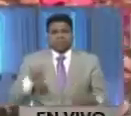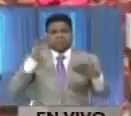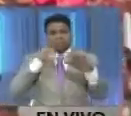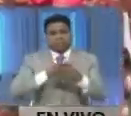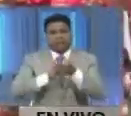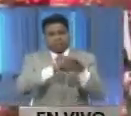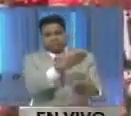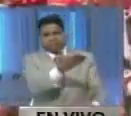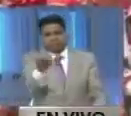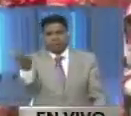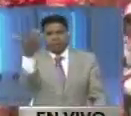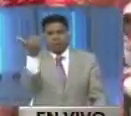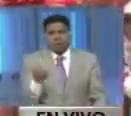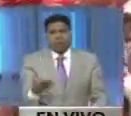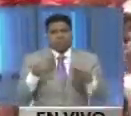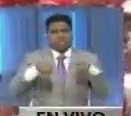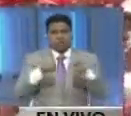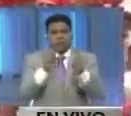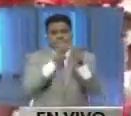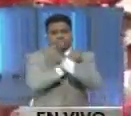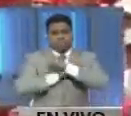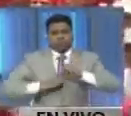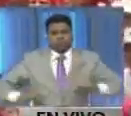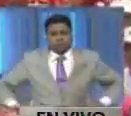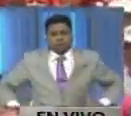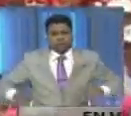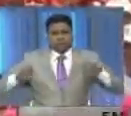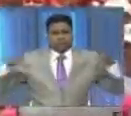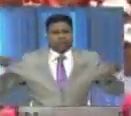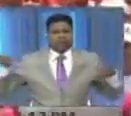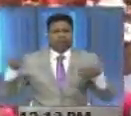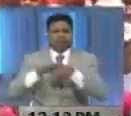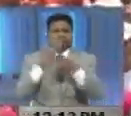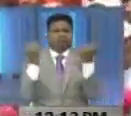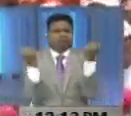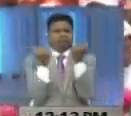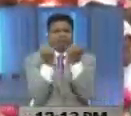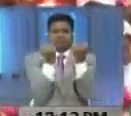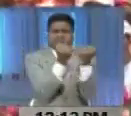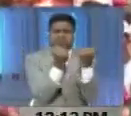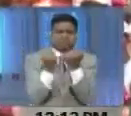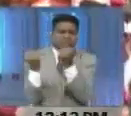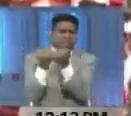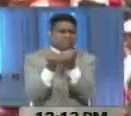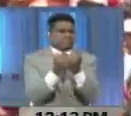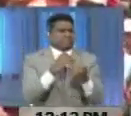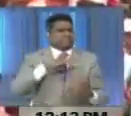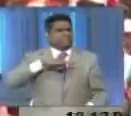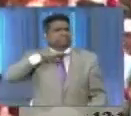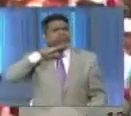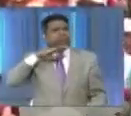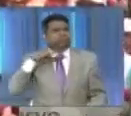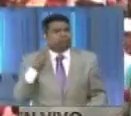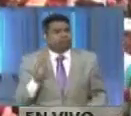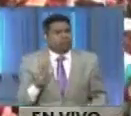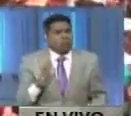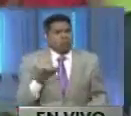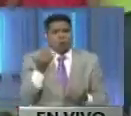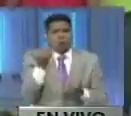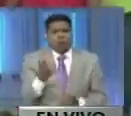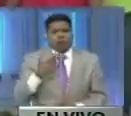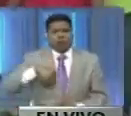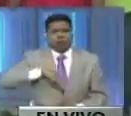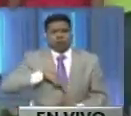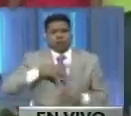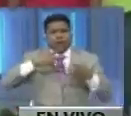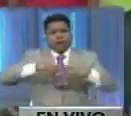así como hoy Portuguesa se ha desbordado de pueblo, así como hoy hemos caminado,